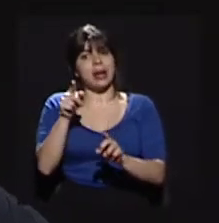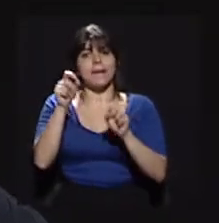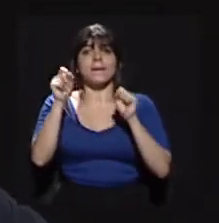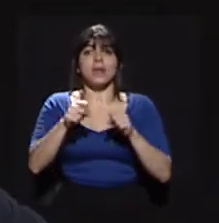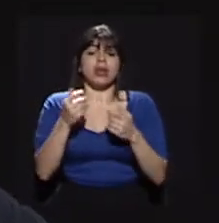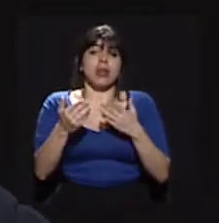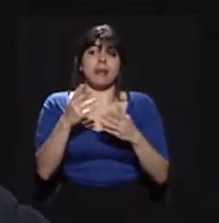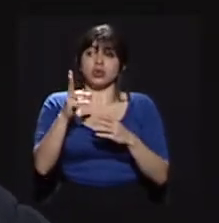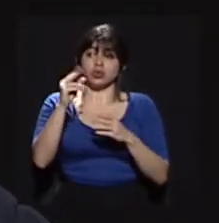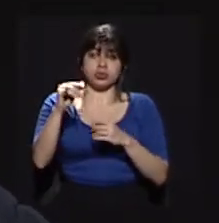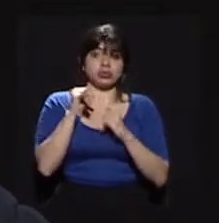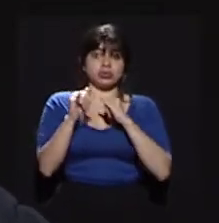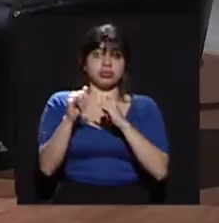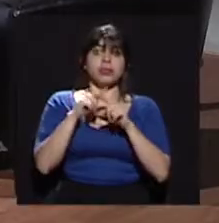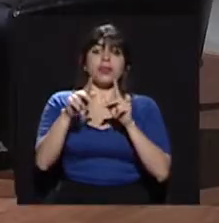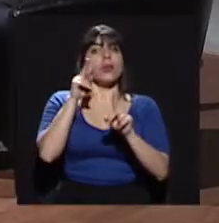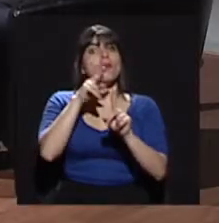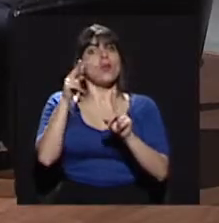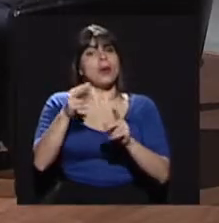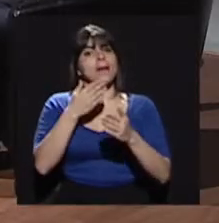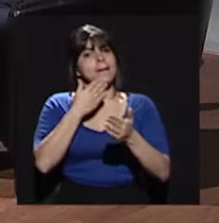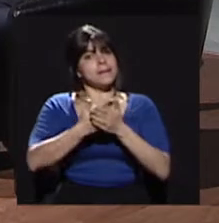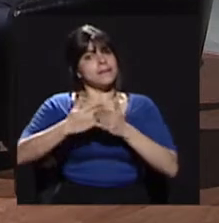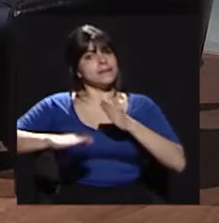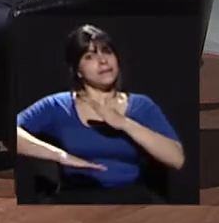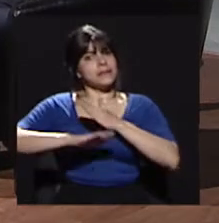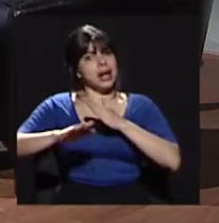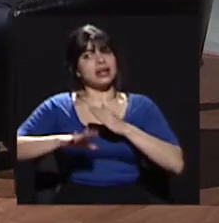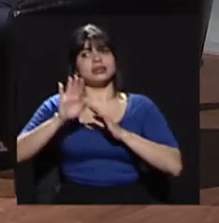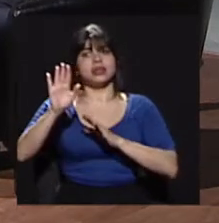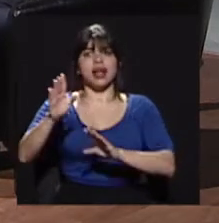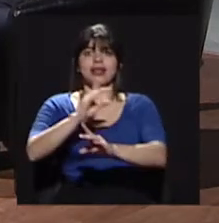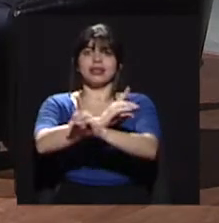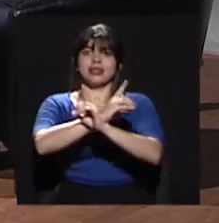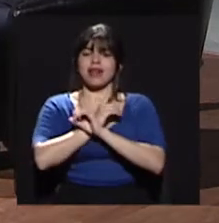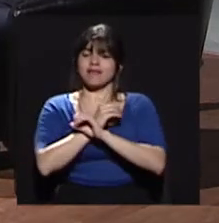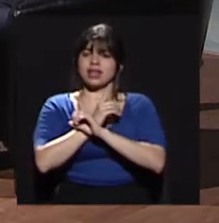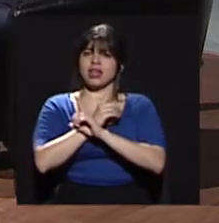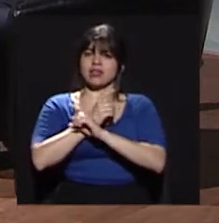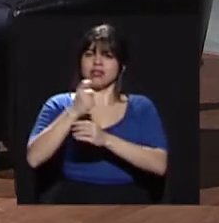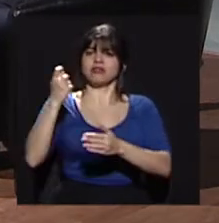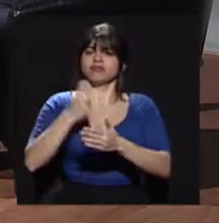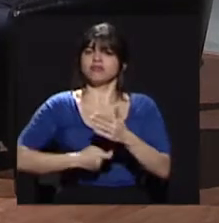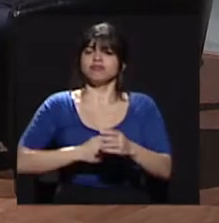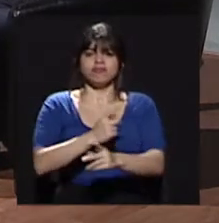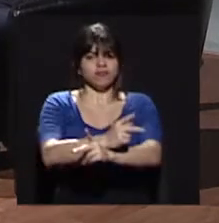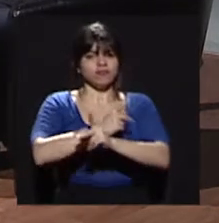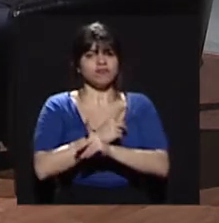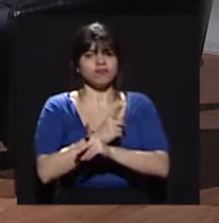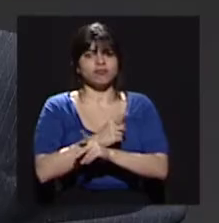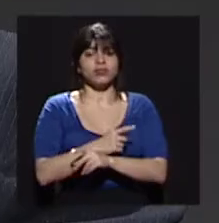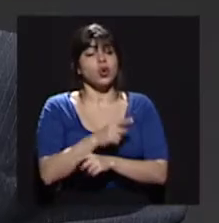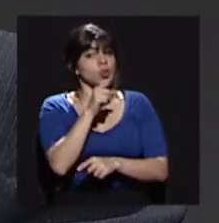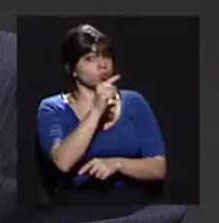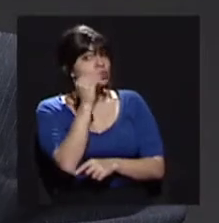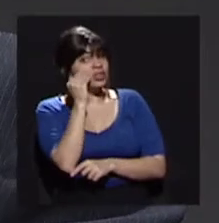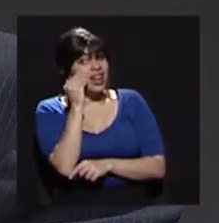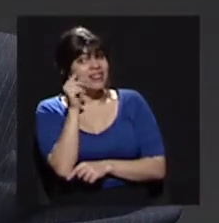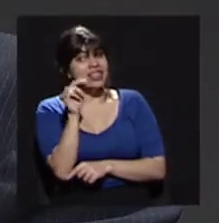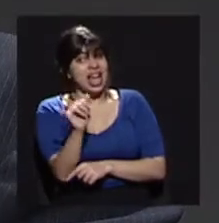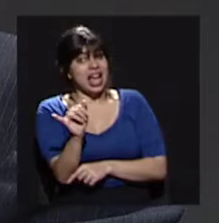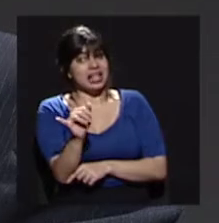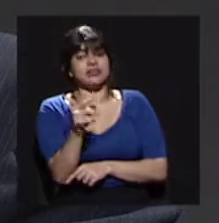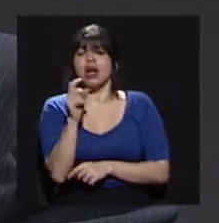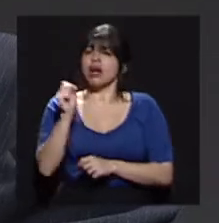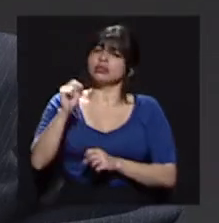puede ser que no comparta es un punto de vista bien fundado y es un punto de vista que él defiende a capa y espada y usted sabía que se iba a